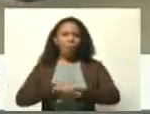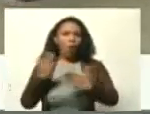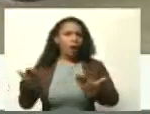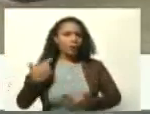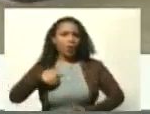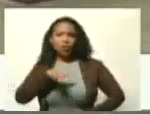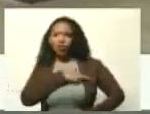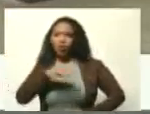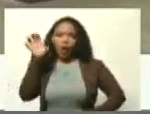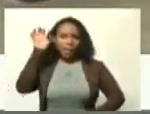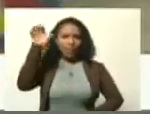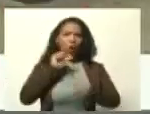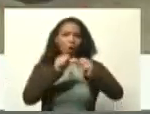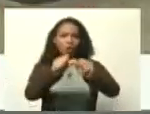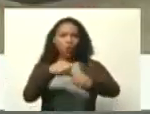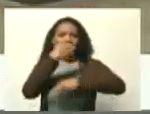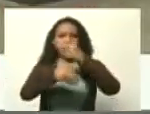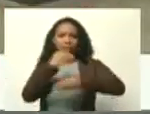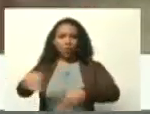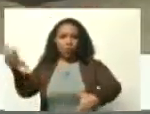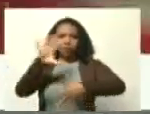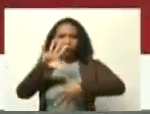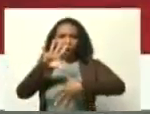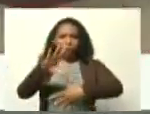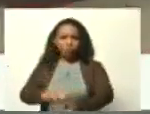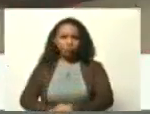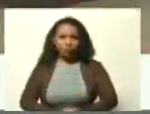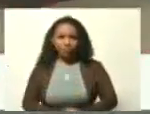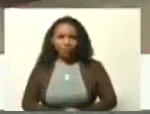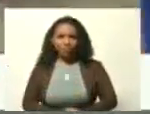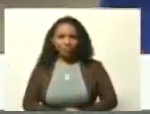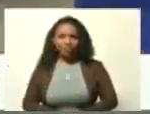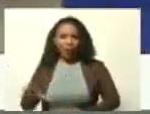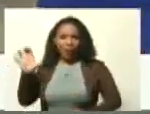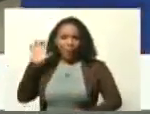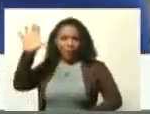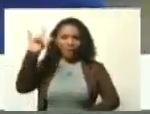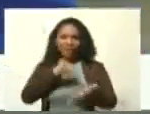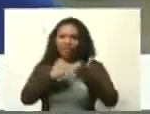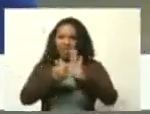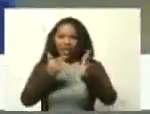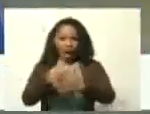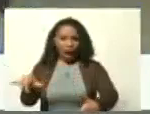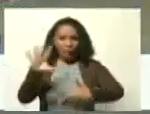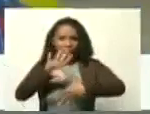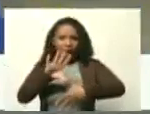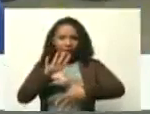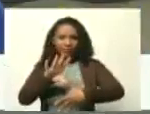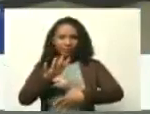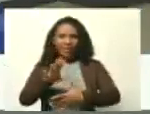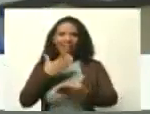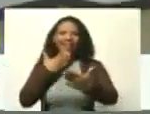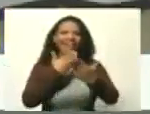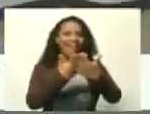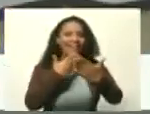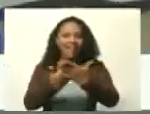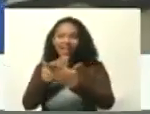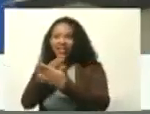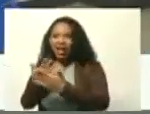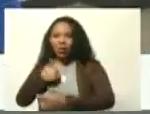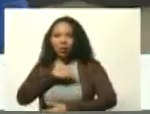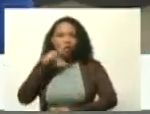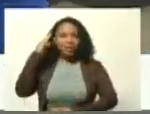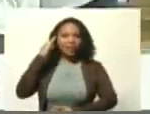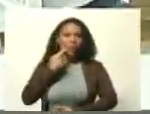nosotros la patria sigue siendo América. La patria es América. Muchísimas gracias, nuestro